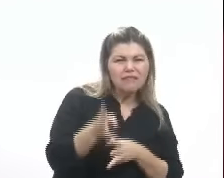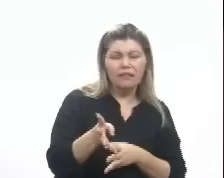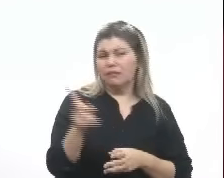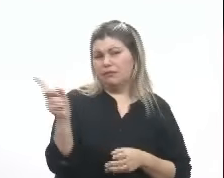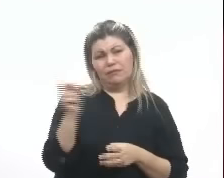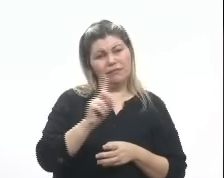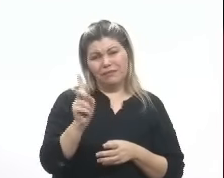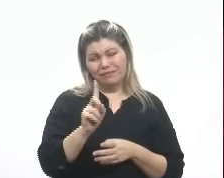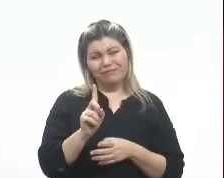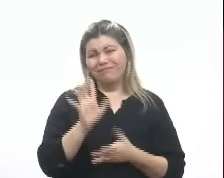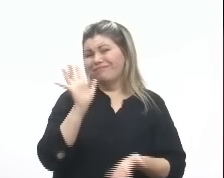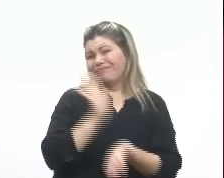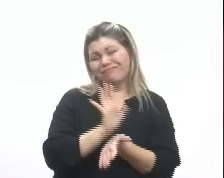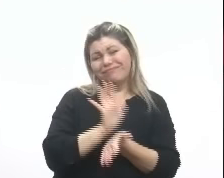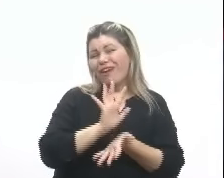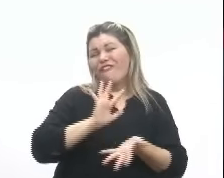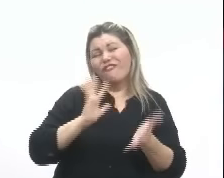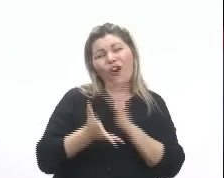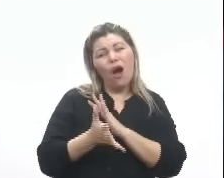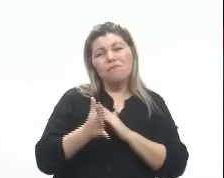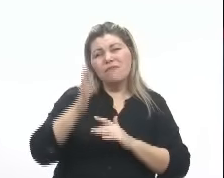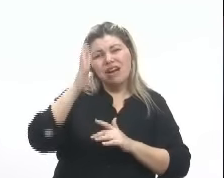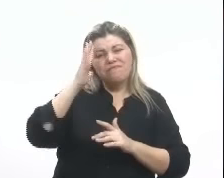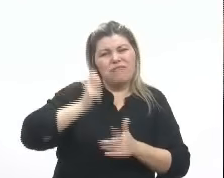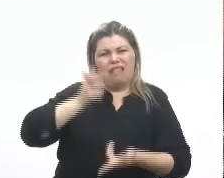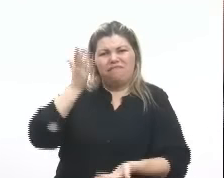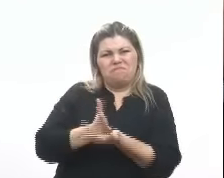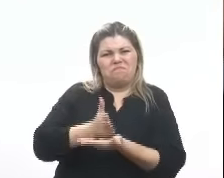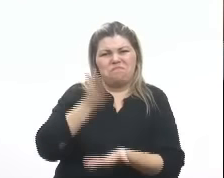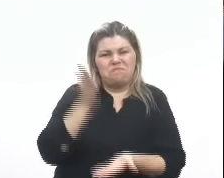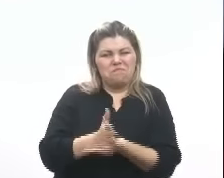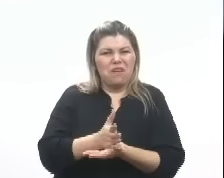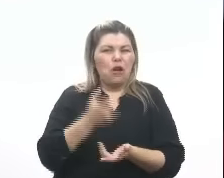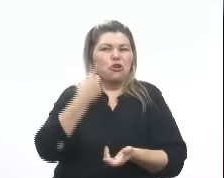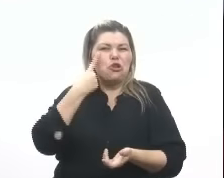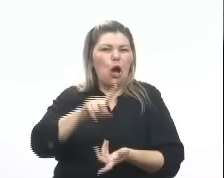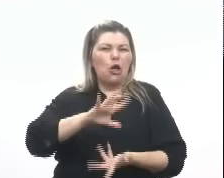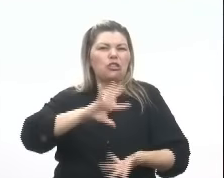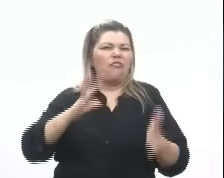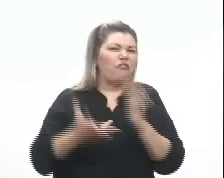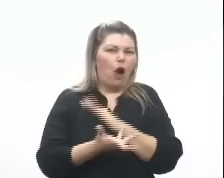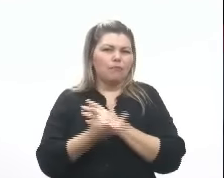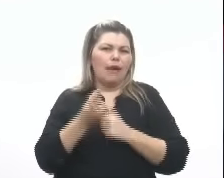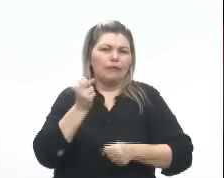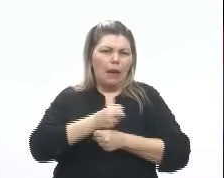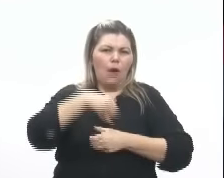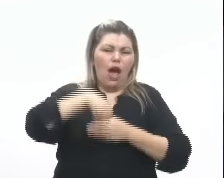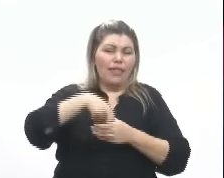como cierra todo gobierno dictatorial que desconoce el Parlamento con una represión brutal.